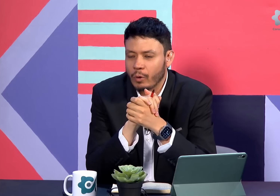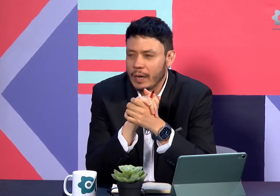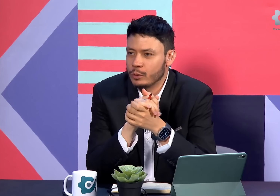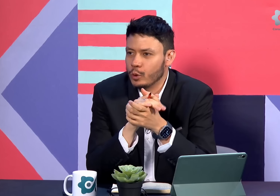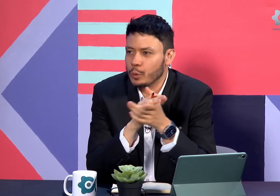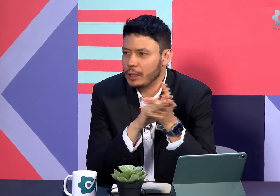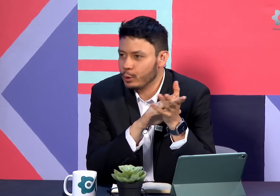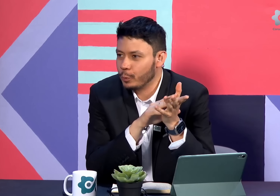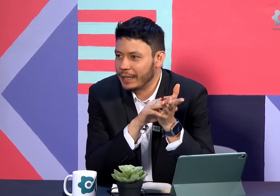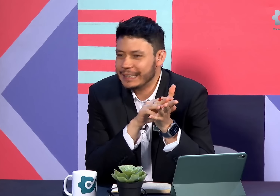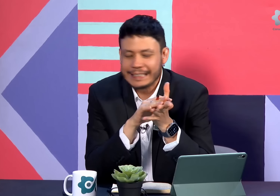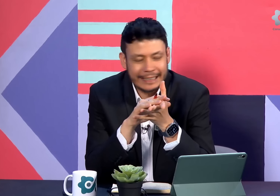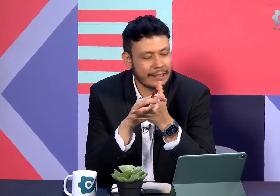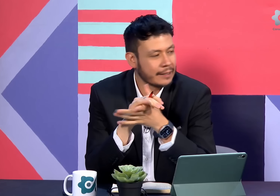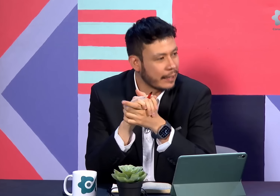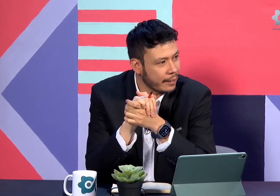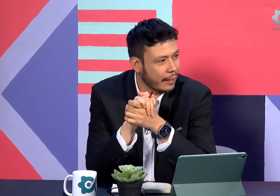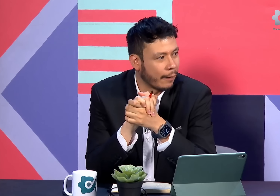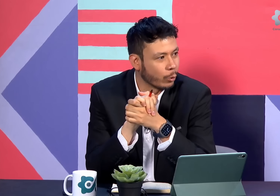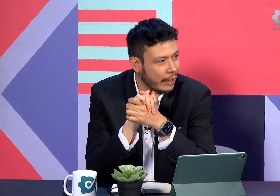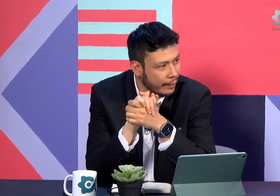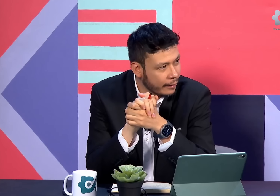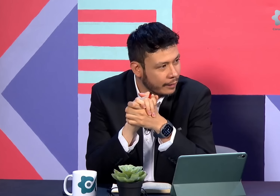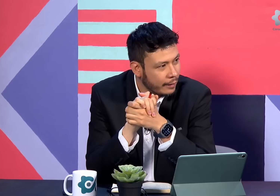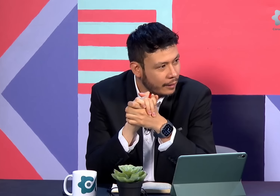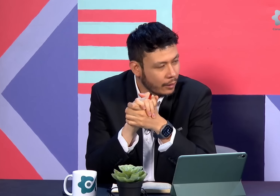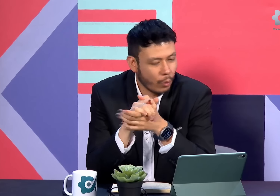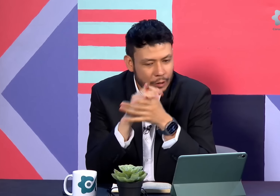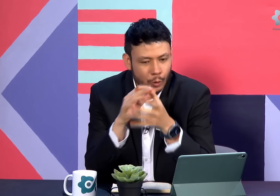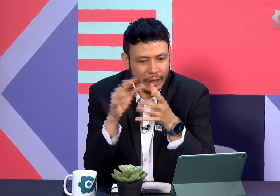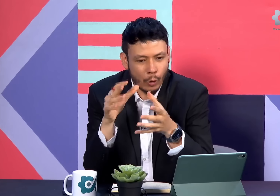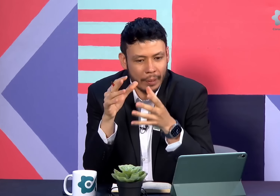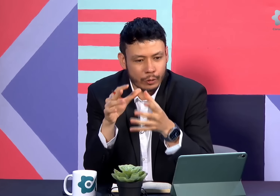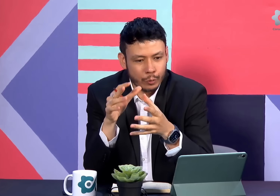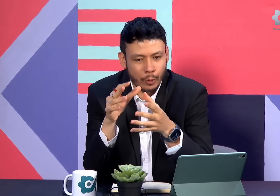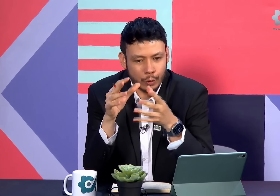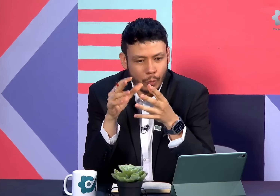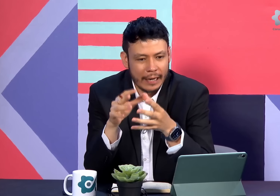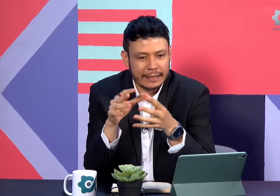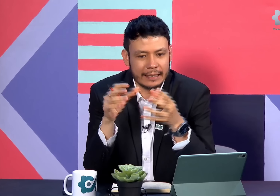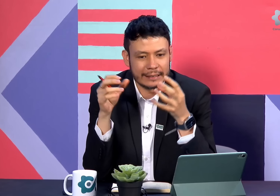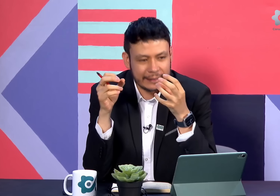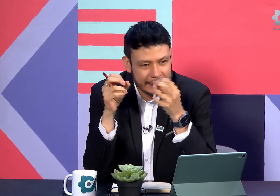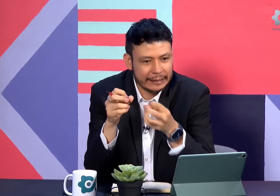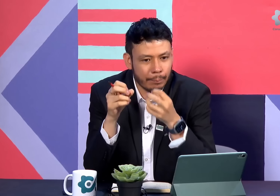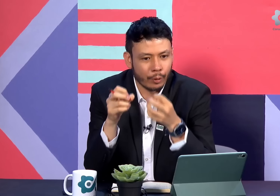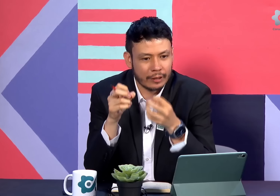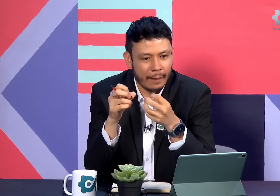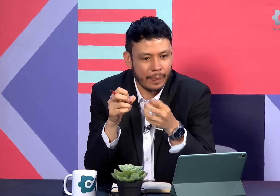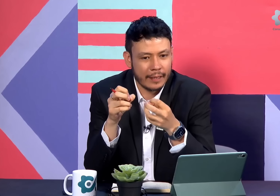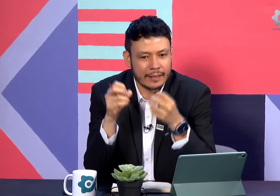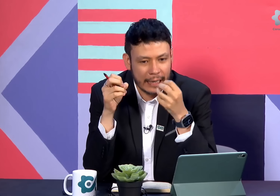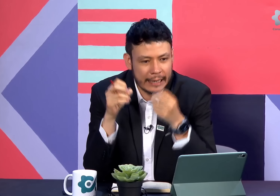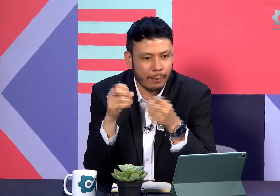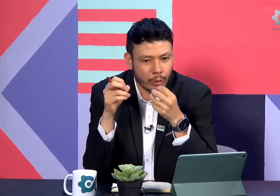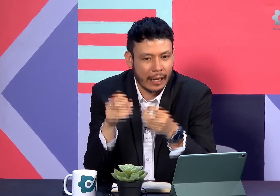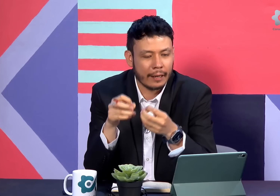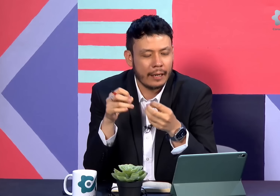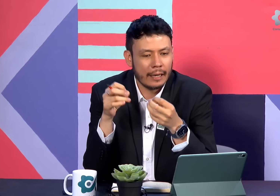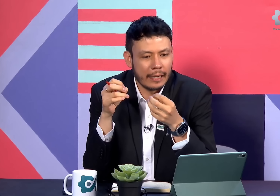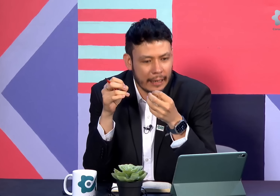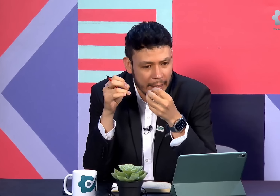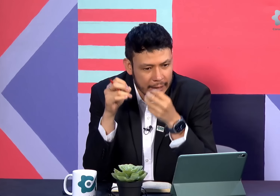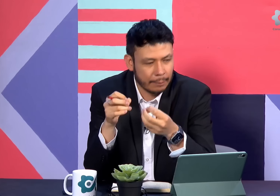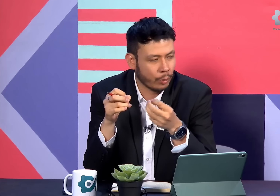piensan, cuáles son los motivos por el sí salir a votar, cuáles son los argumentos por los cuales sí es importante salir a